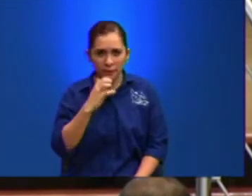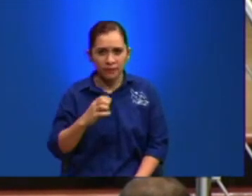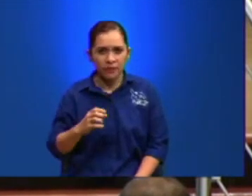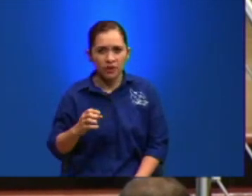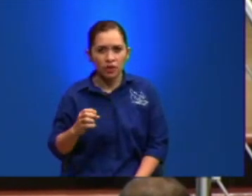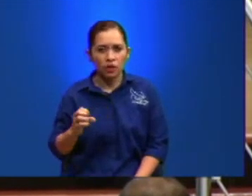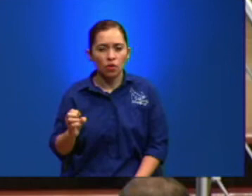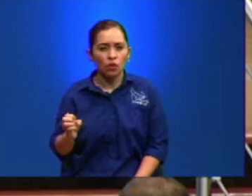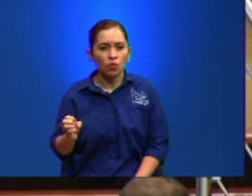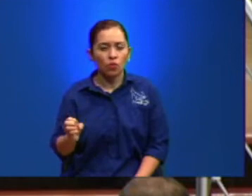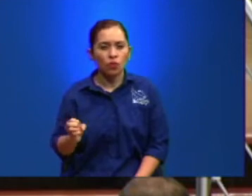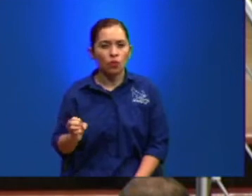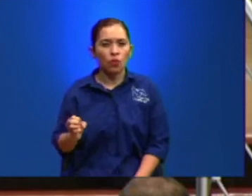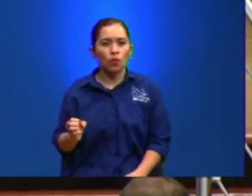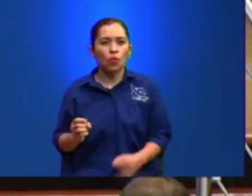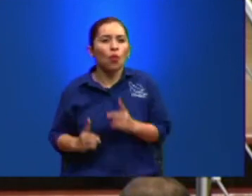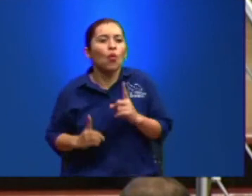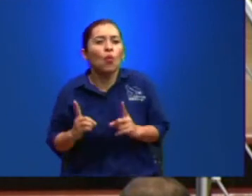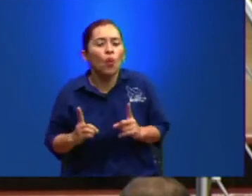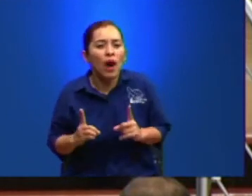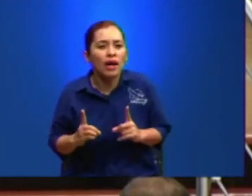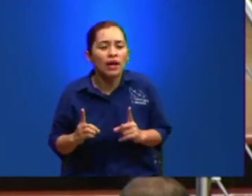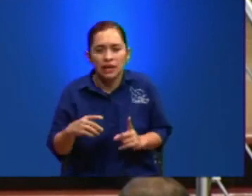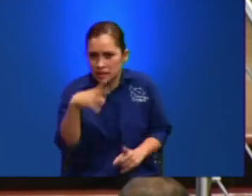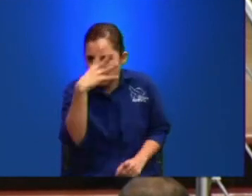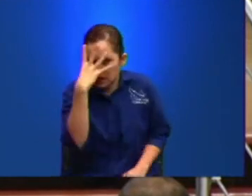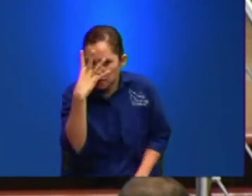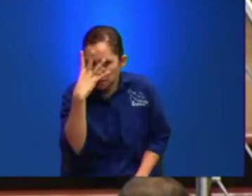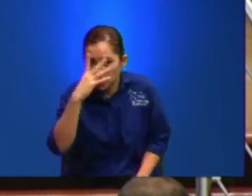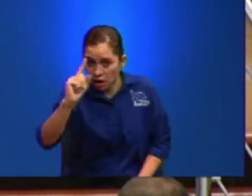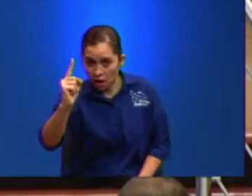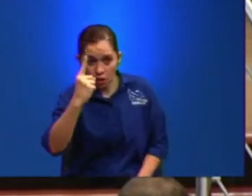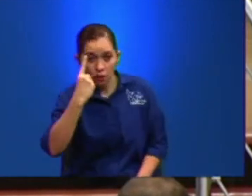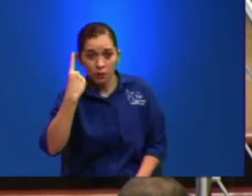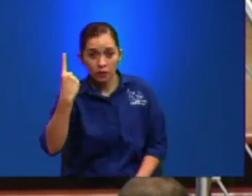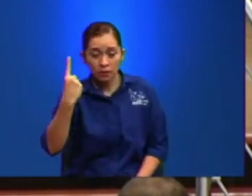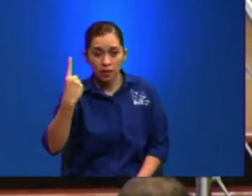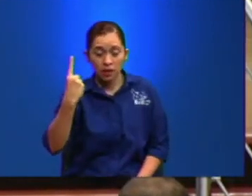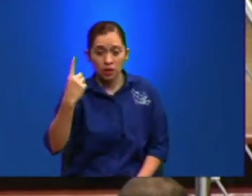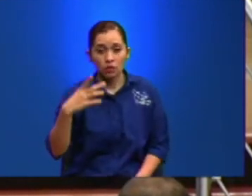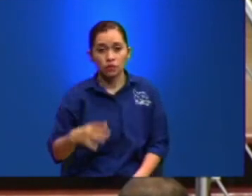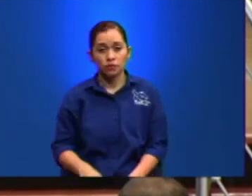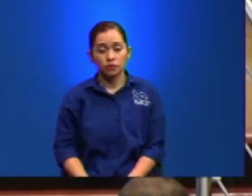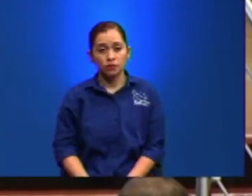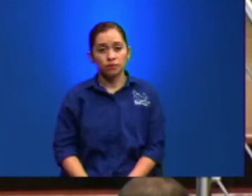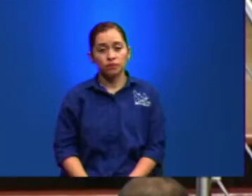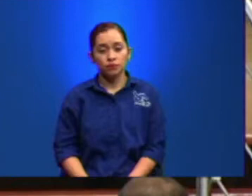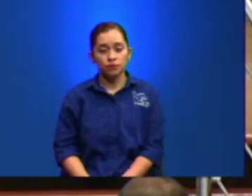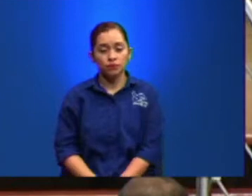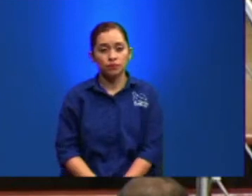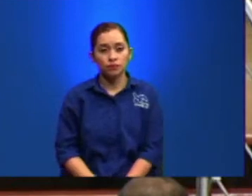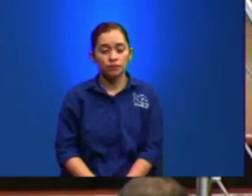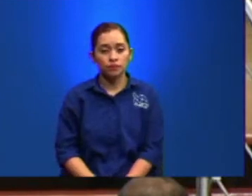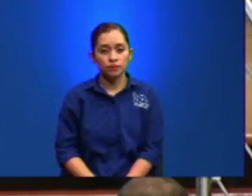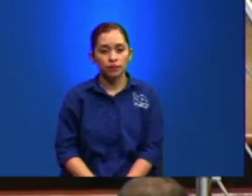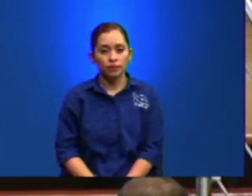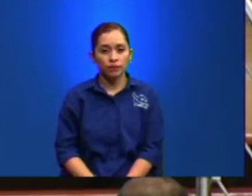originales sea el haber desobedecido al señor en la orden que él había dado sino en el sexo